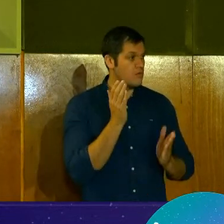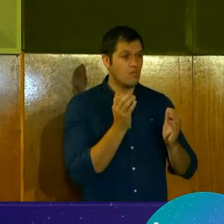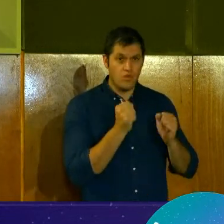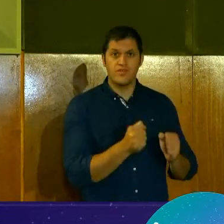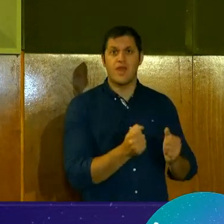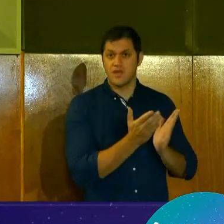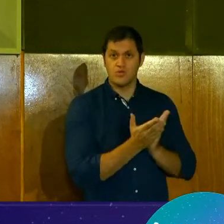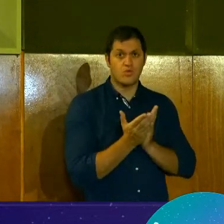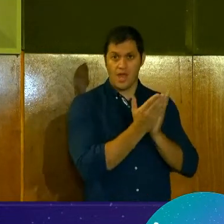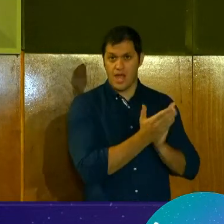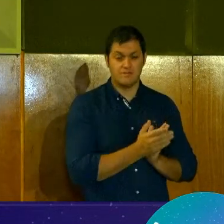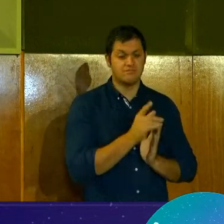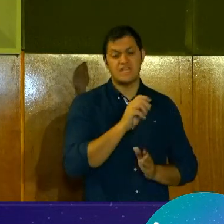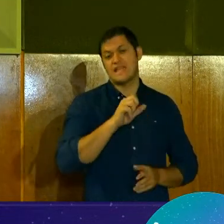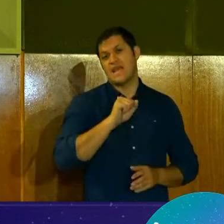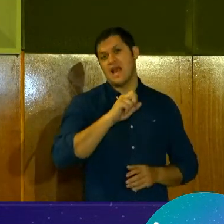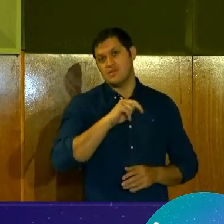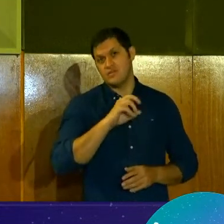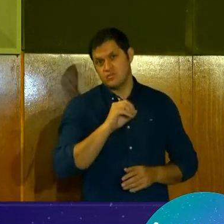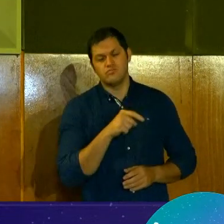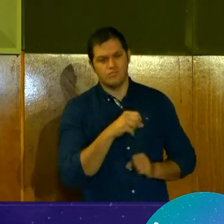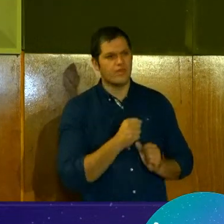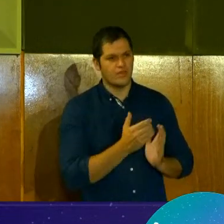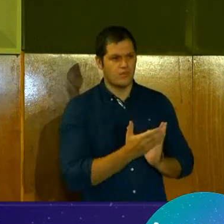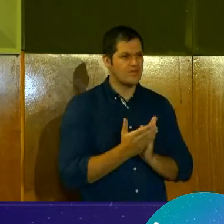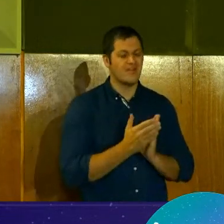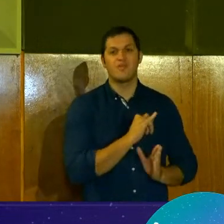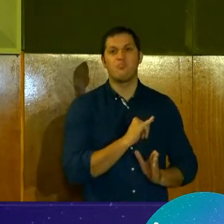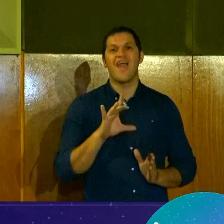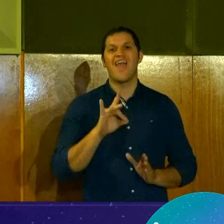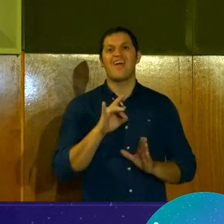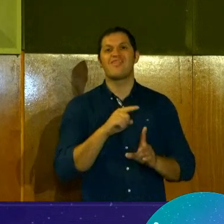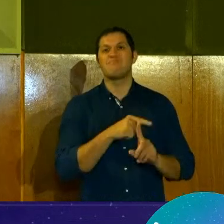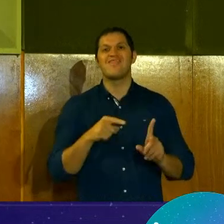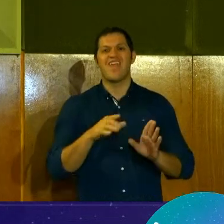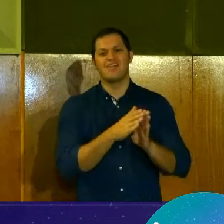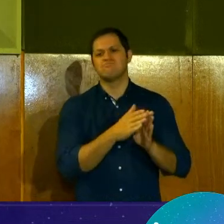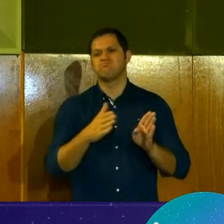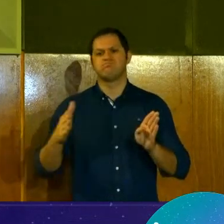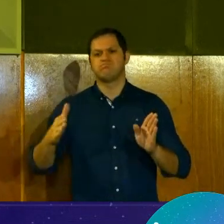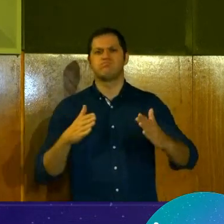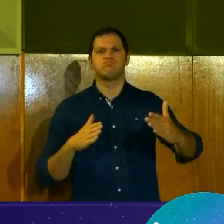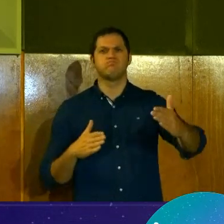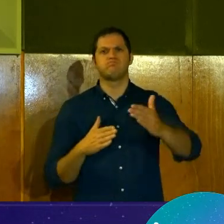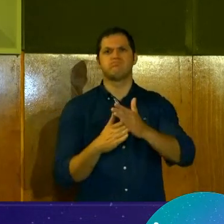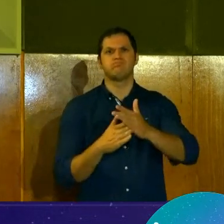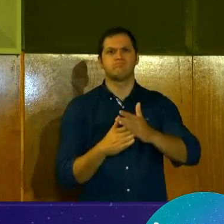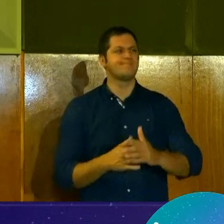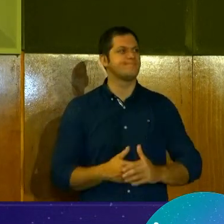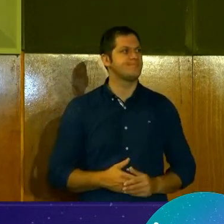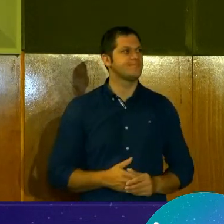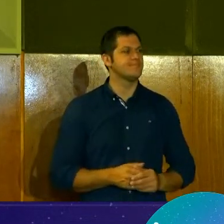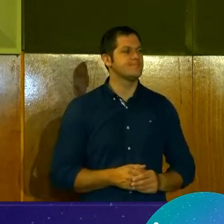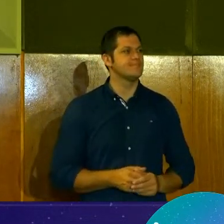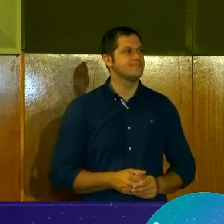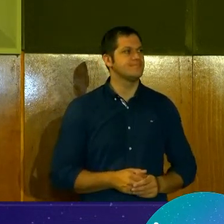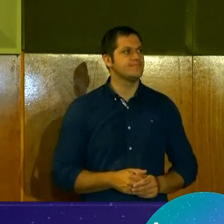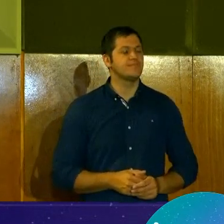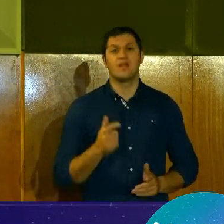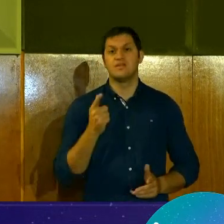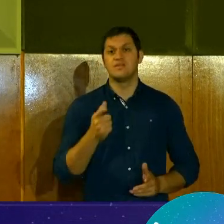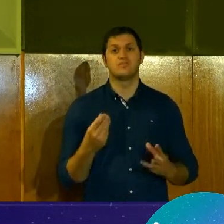edad media que yo diría que hizo mucho daño porque antes habían mujeres en la época de hipatia las mujeres podían estudiar en